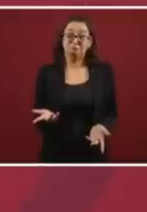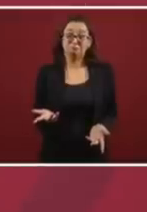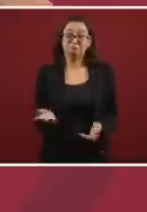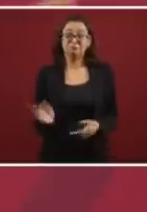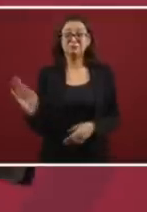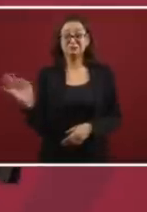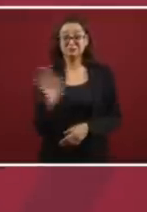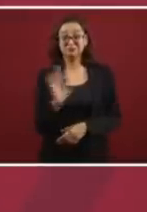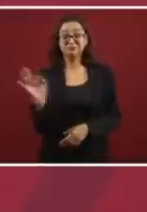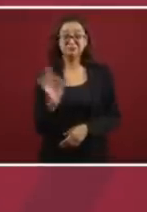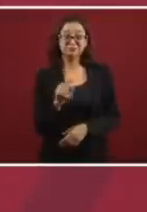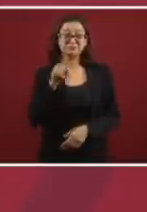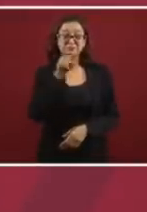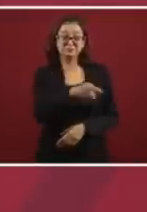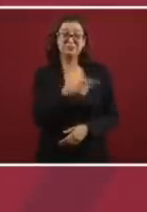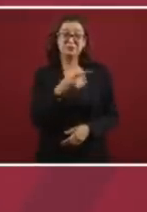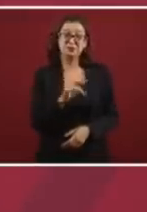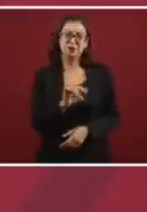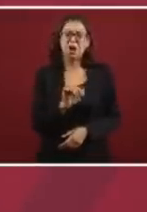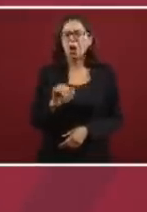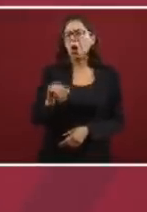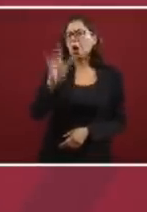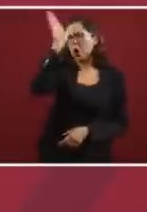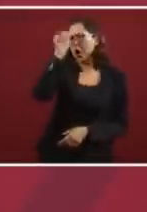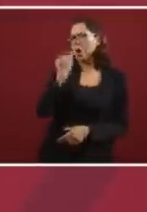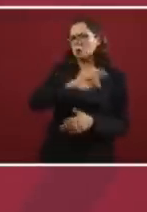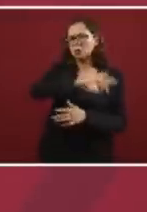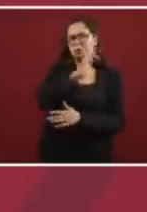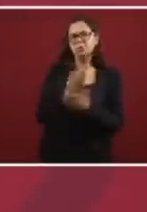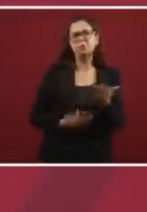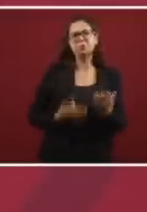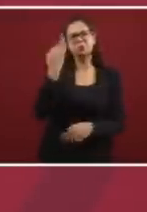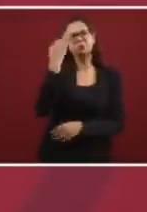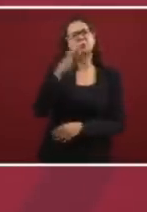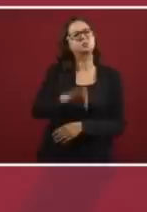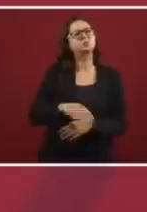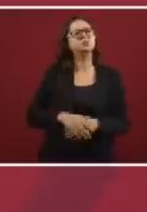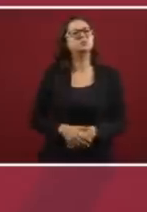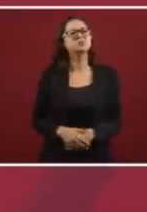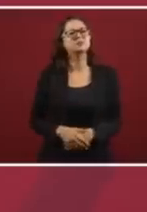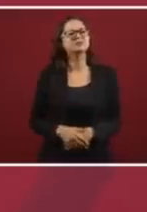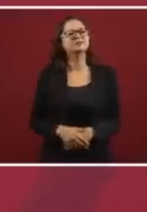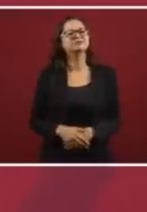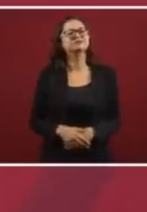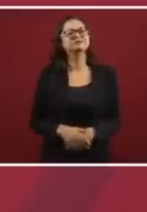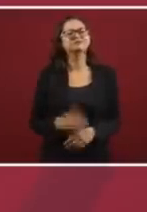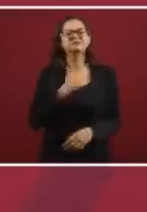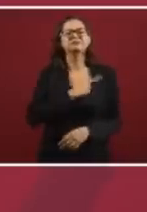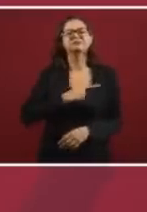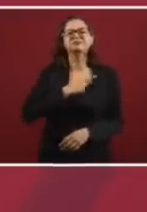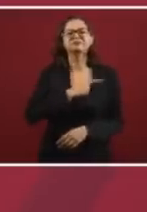estaban de acuerdo con estos ilícitos